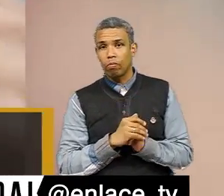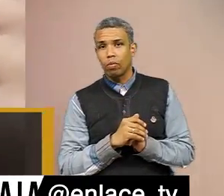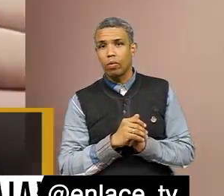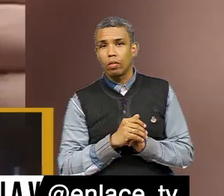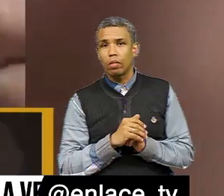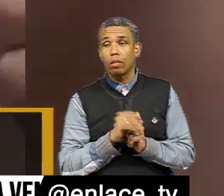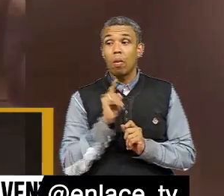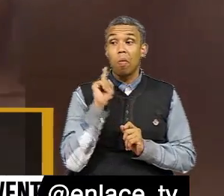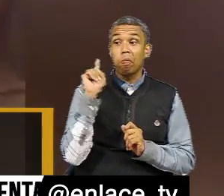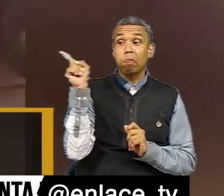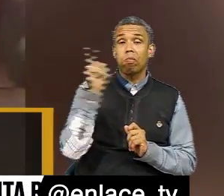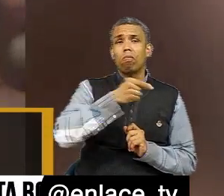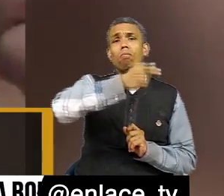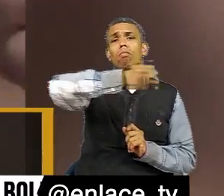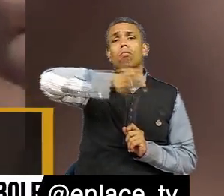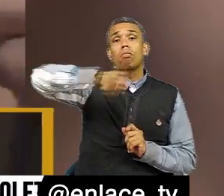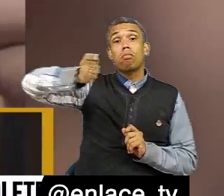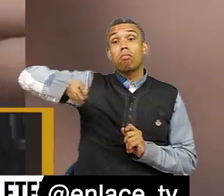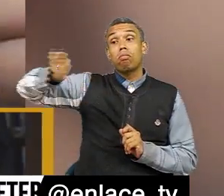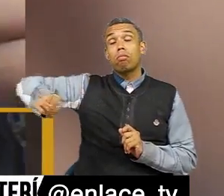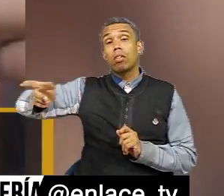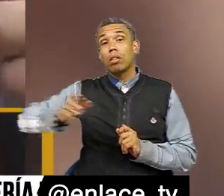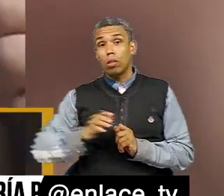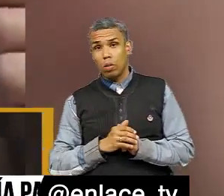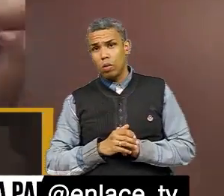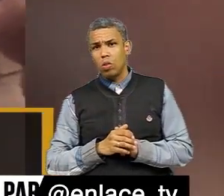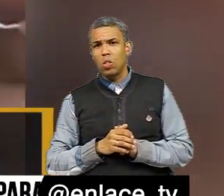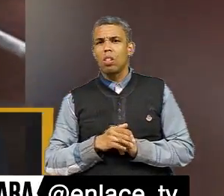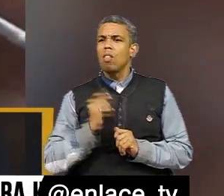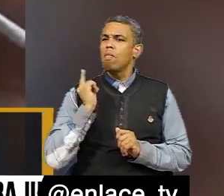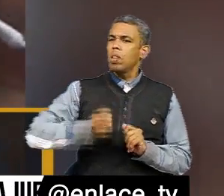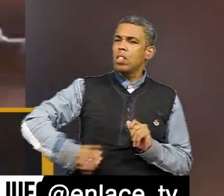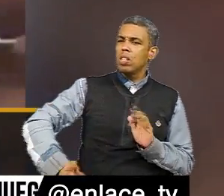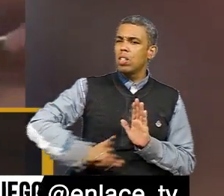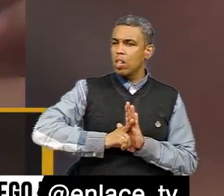no les gusta lo que uno hace, ¿sí? Eso no es,